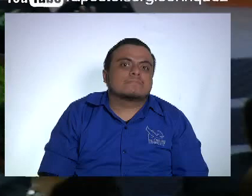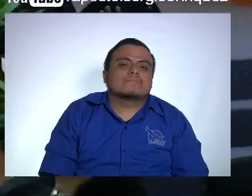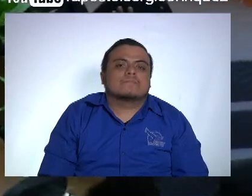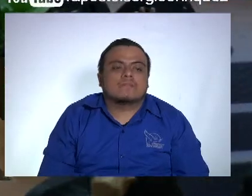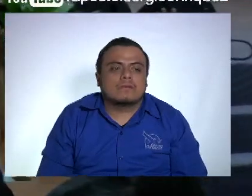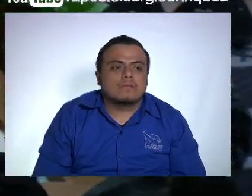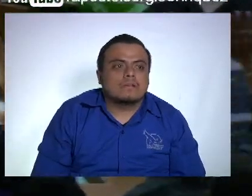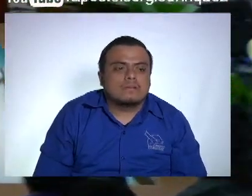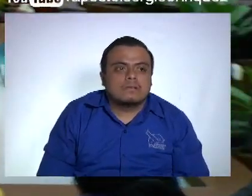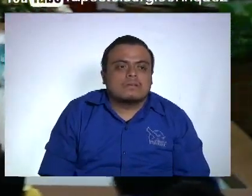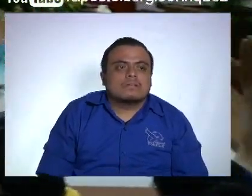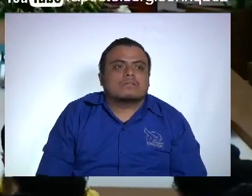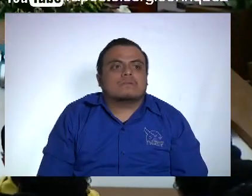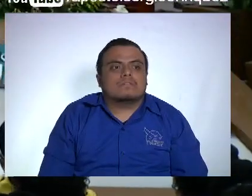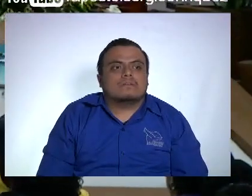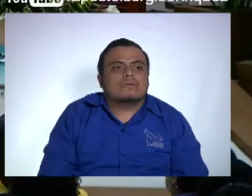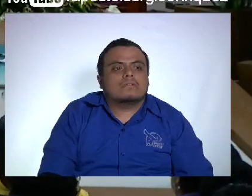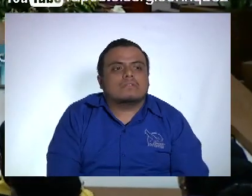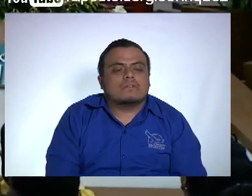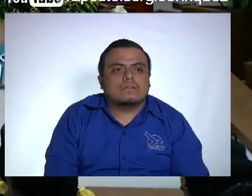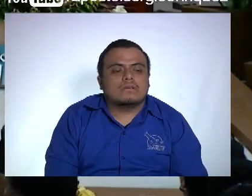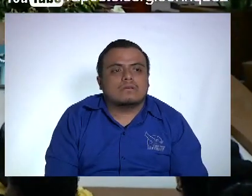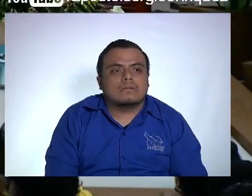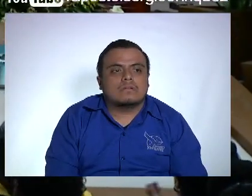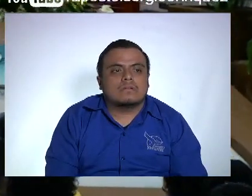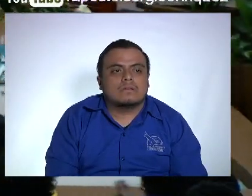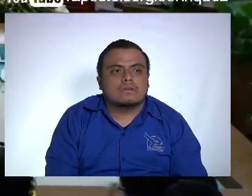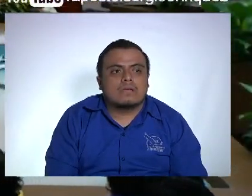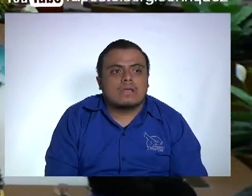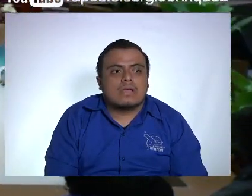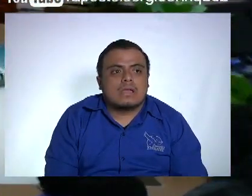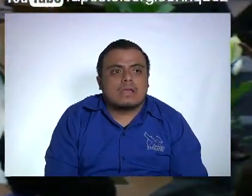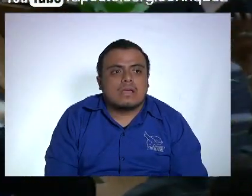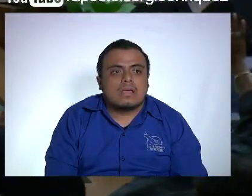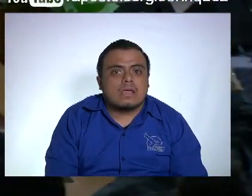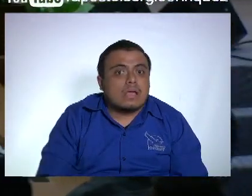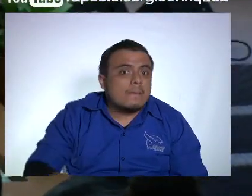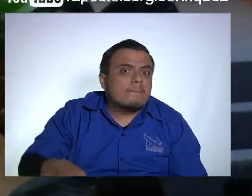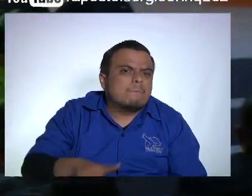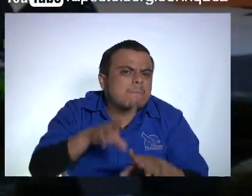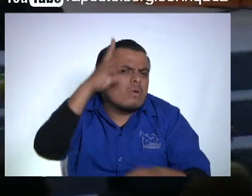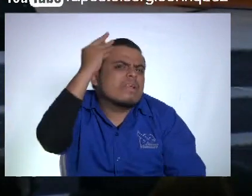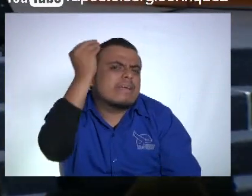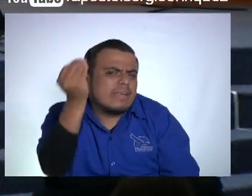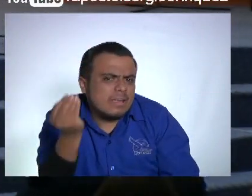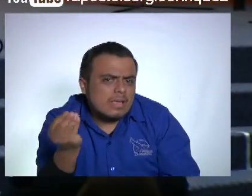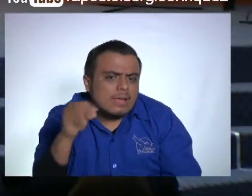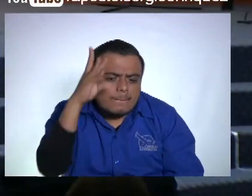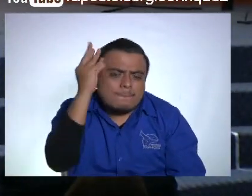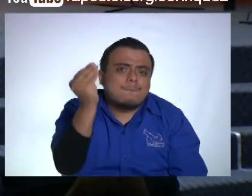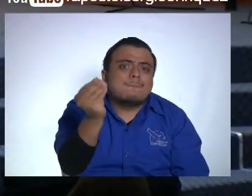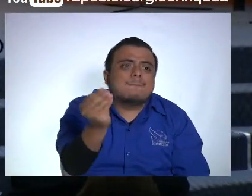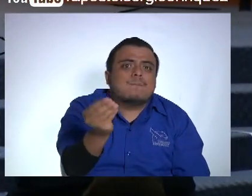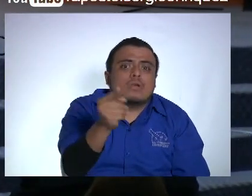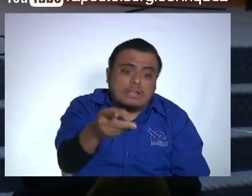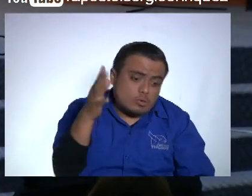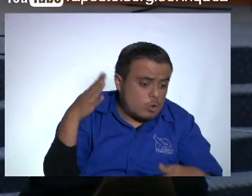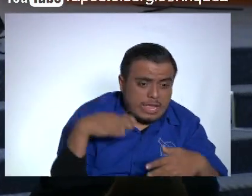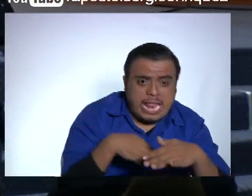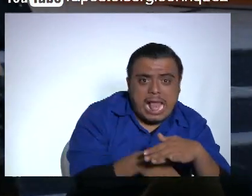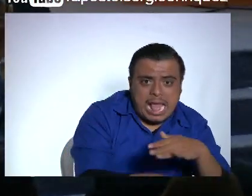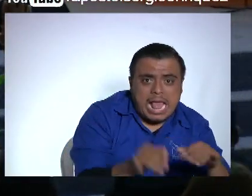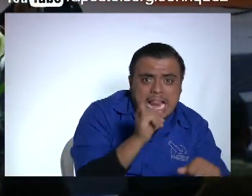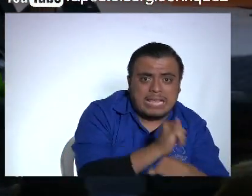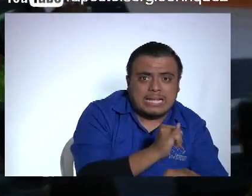amigo. Aleluya, hermano. Pero ¿por qué no se levantarán más? Porque tú vas a entrar a la casa del